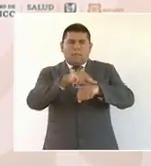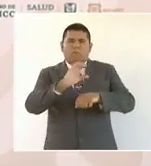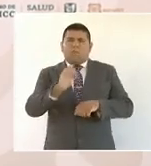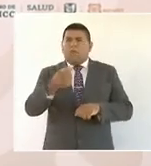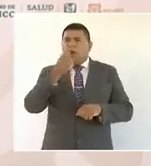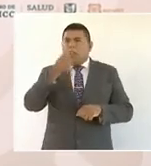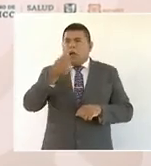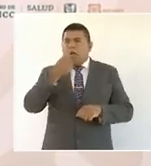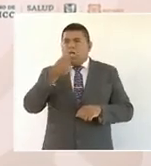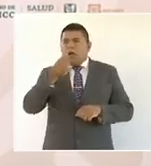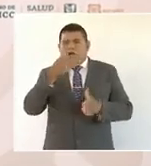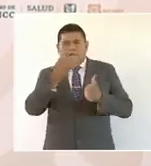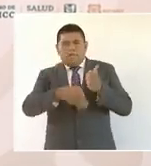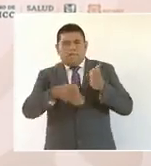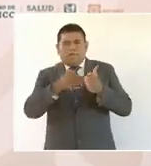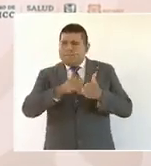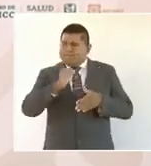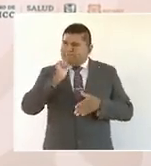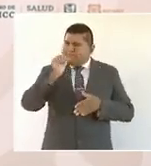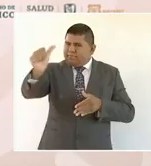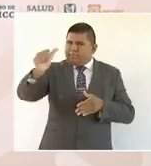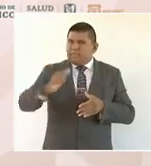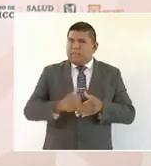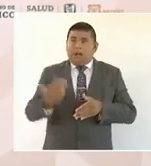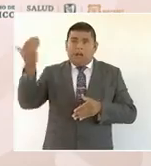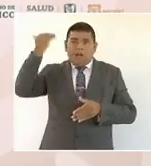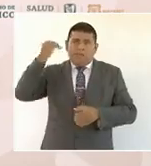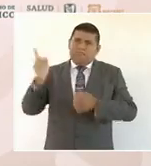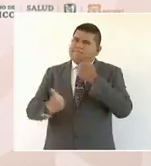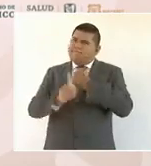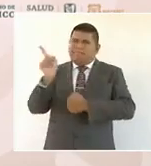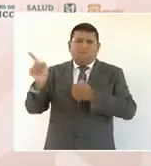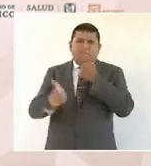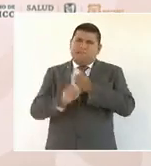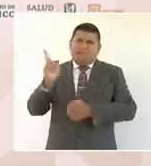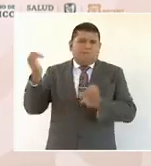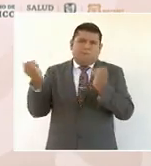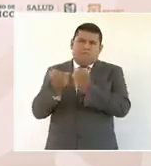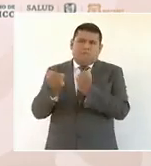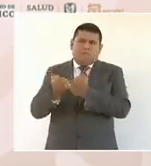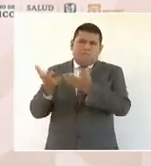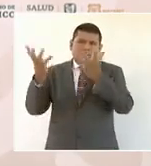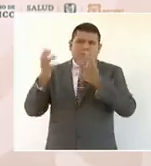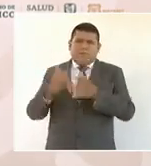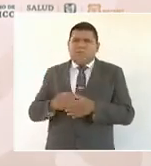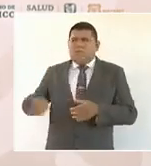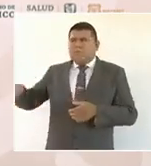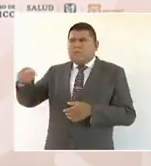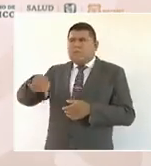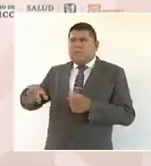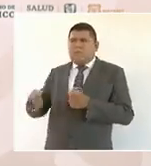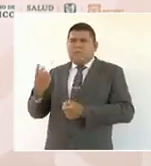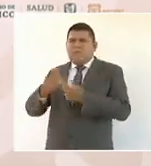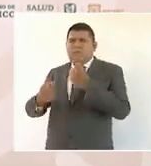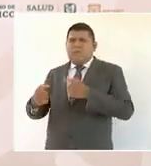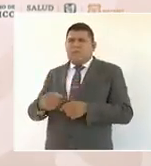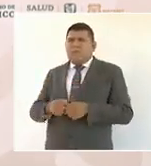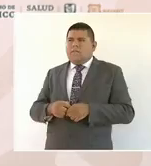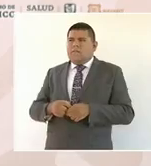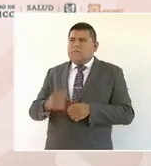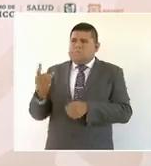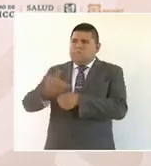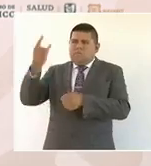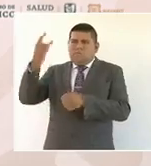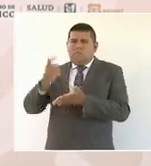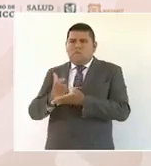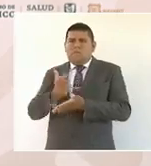medicamentos. También ese era otro problema. Les hablaba yo de las tranzas que hacían en la compra de medicamentos.